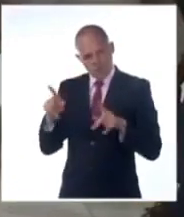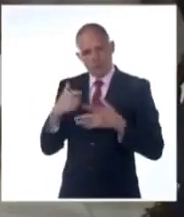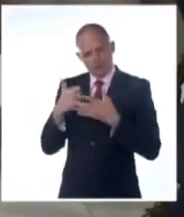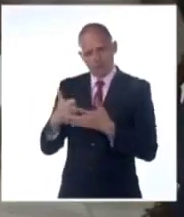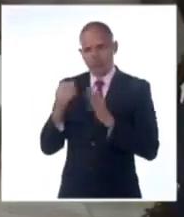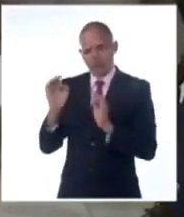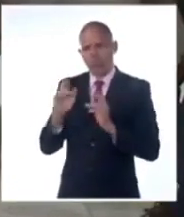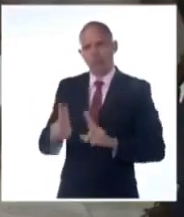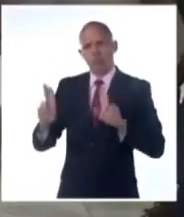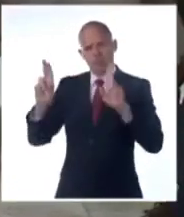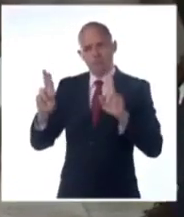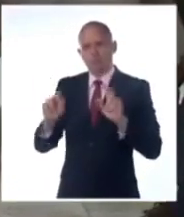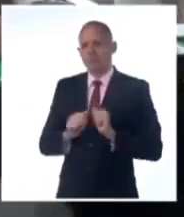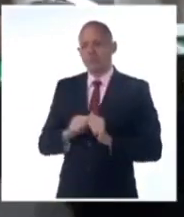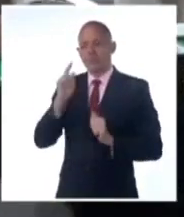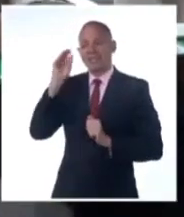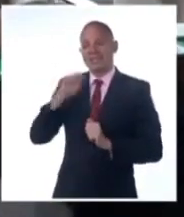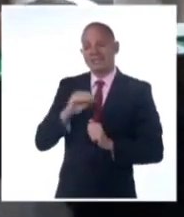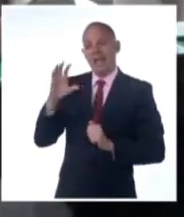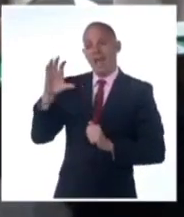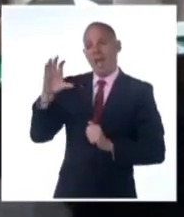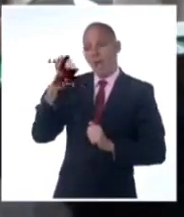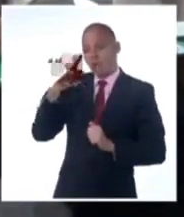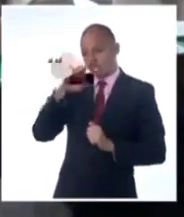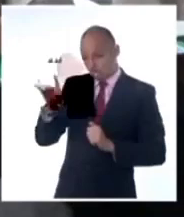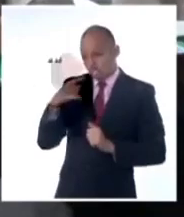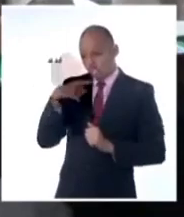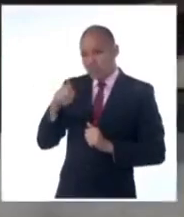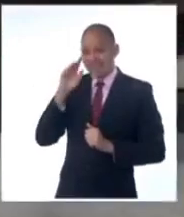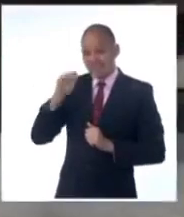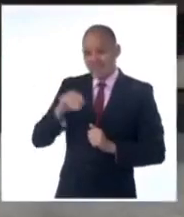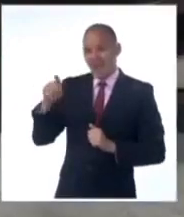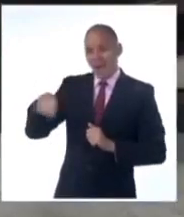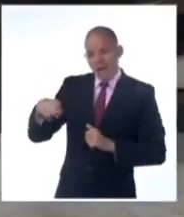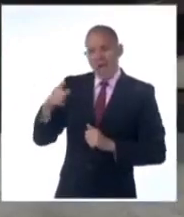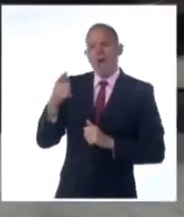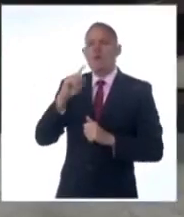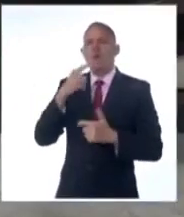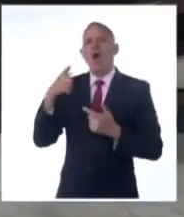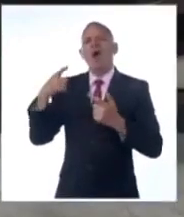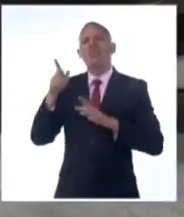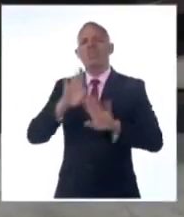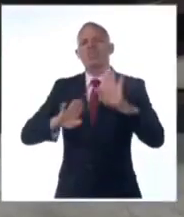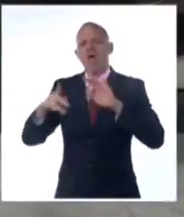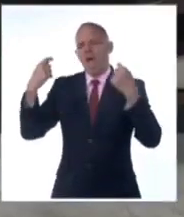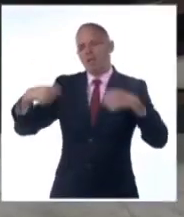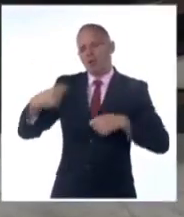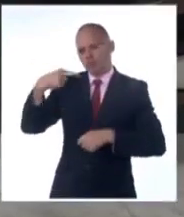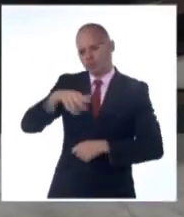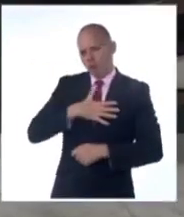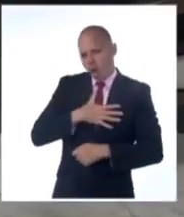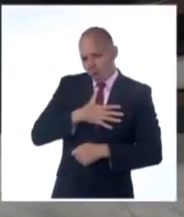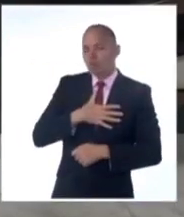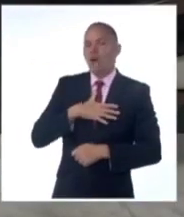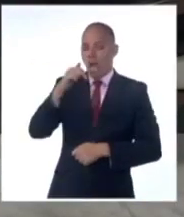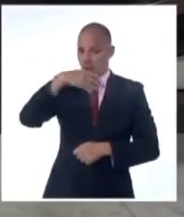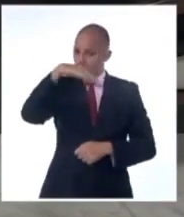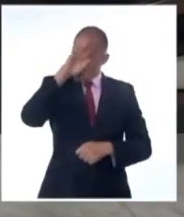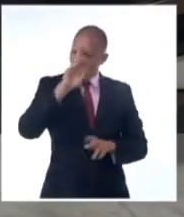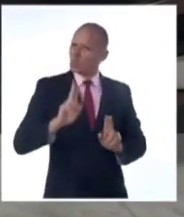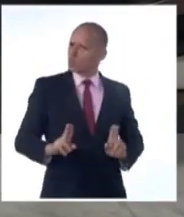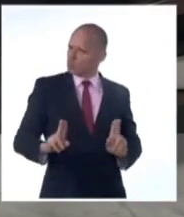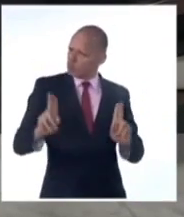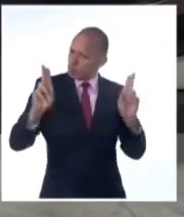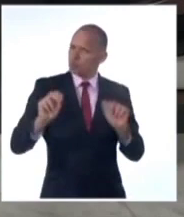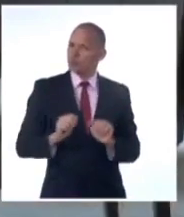de Naciones Unidas con relación a los derechos humanos. En los últimos tiempos hemos estado promoviendo mecanismos de mayor participación democrática a